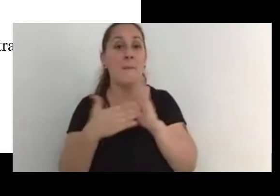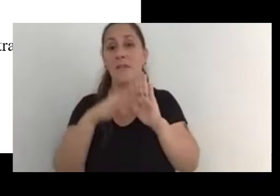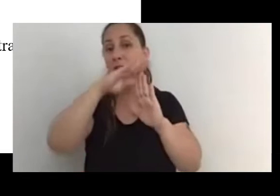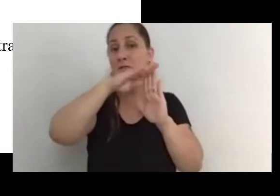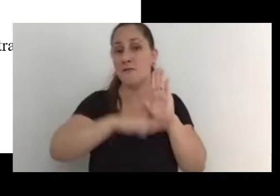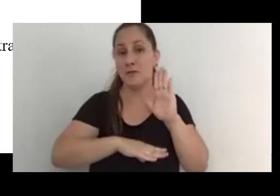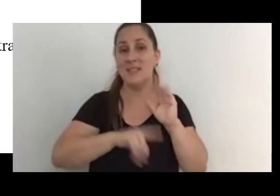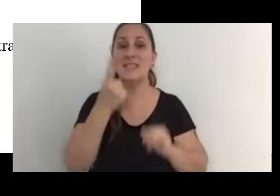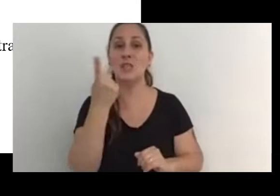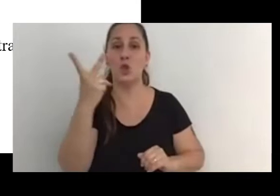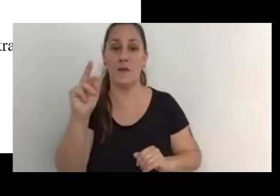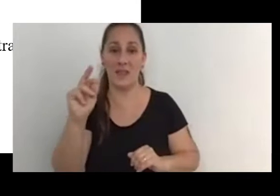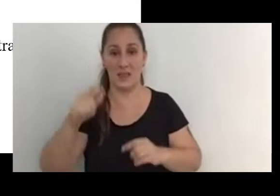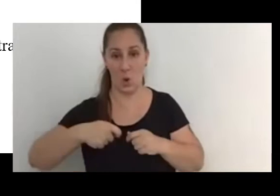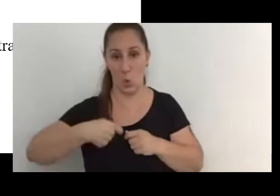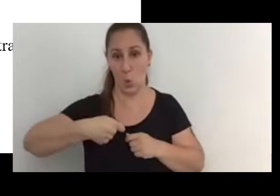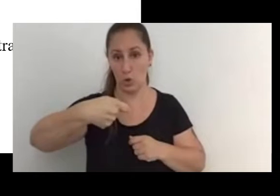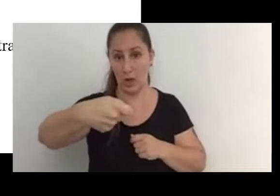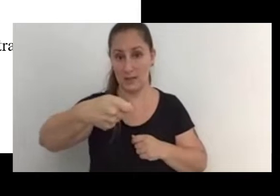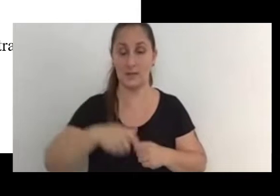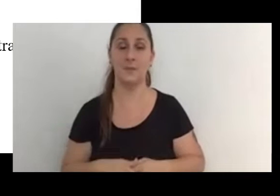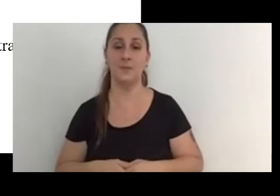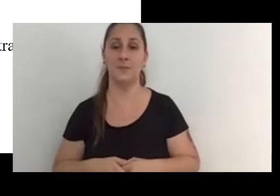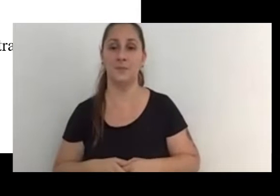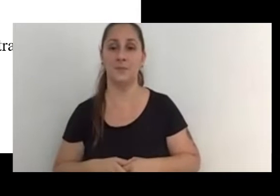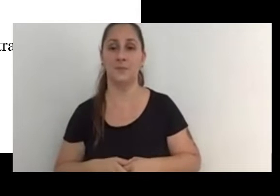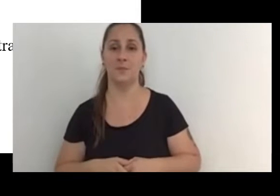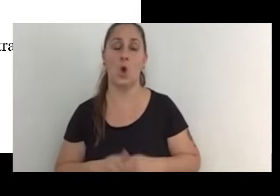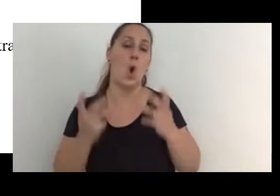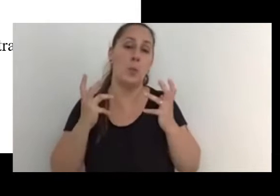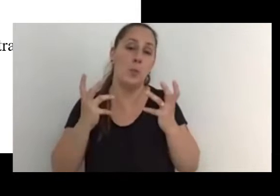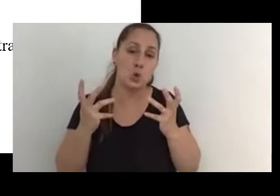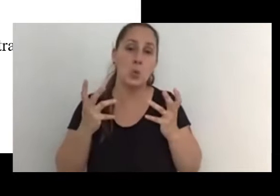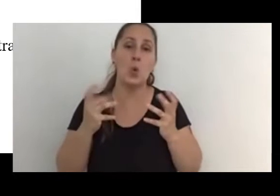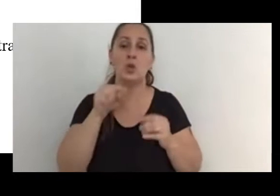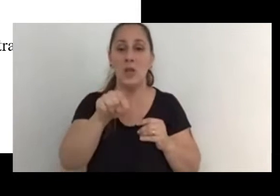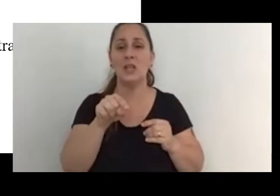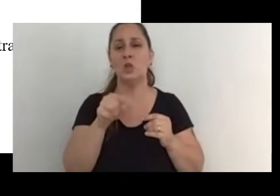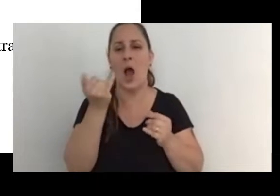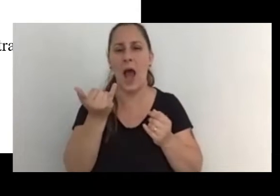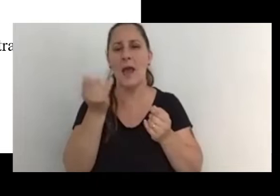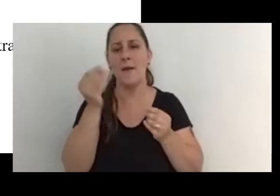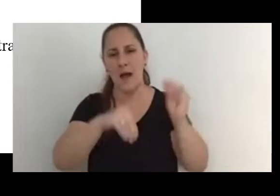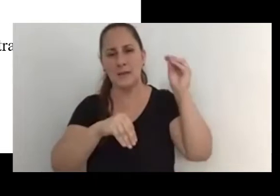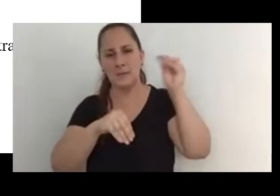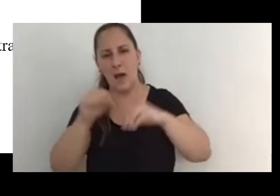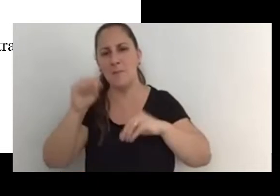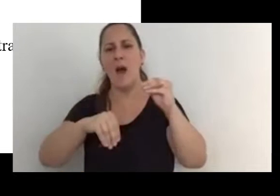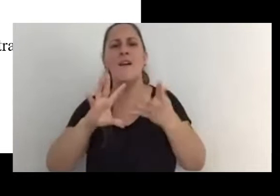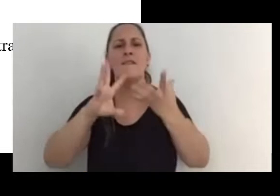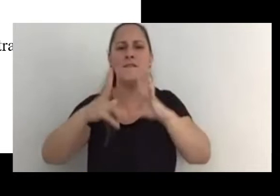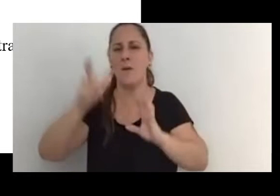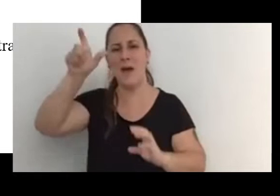120 cuotas. Por supuesto que esto tiene todo un desdoblamiento dependiendo del tipo de